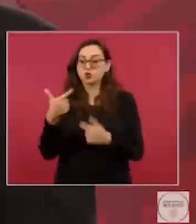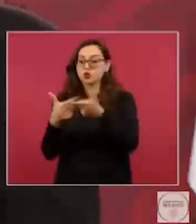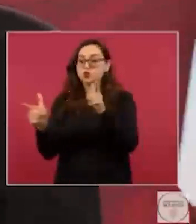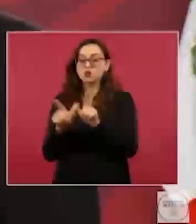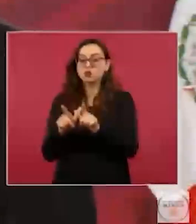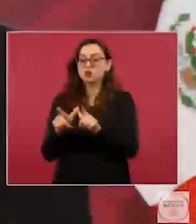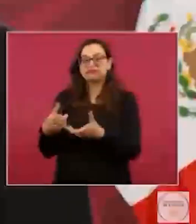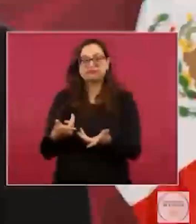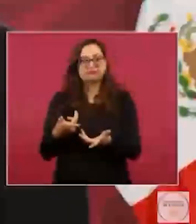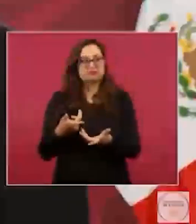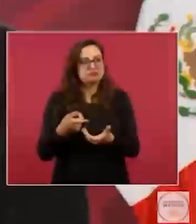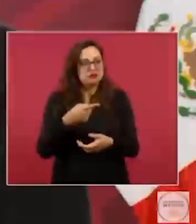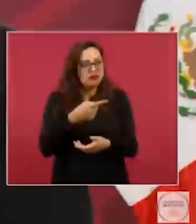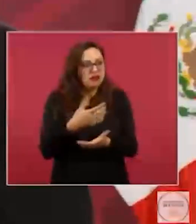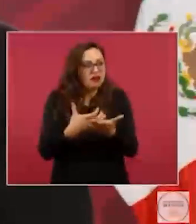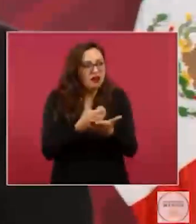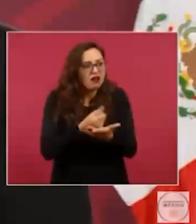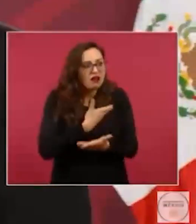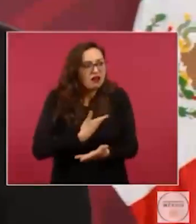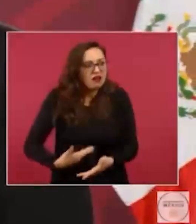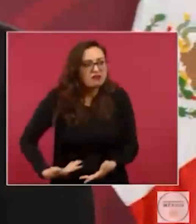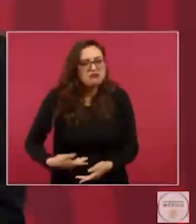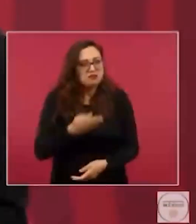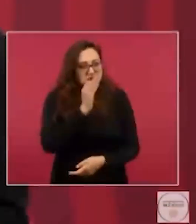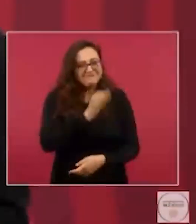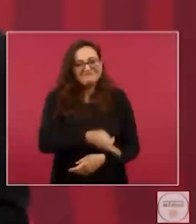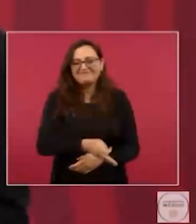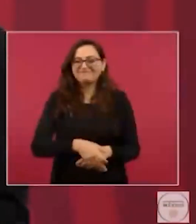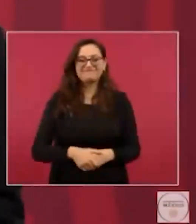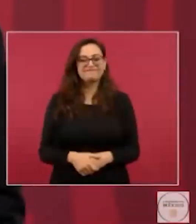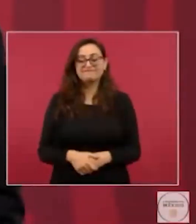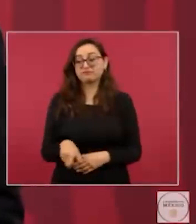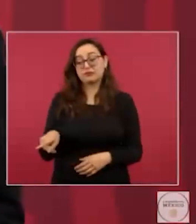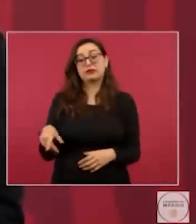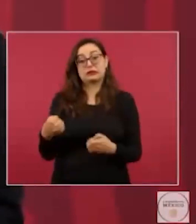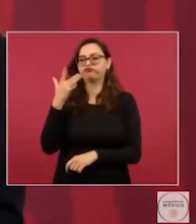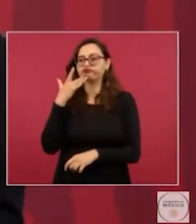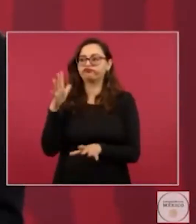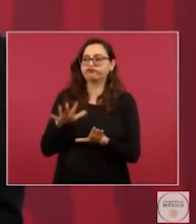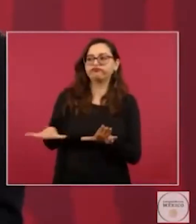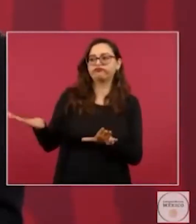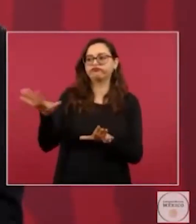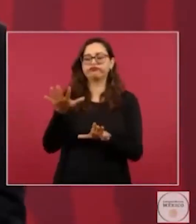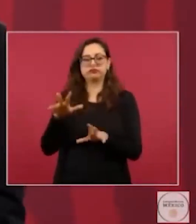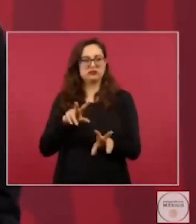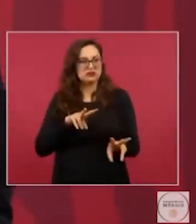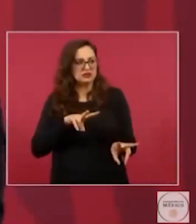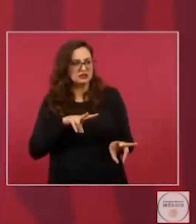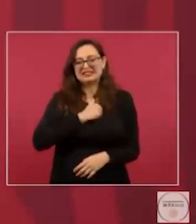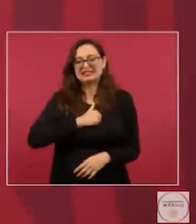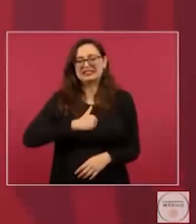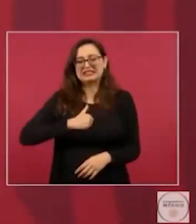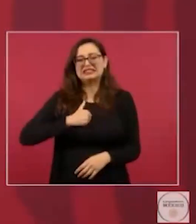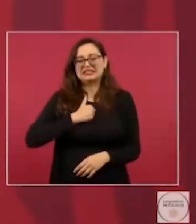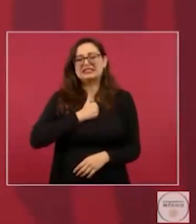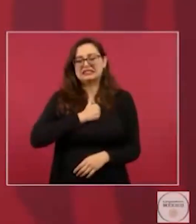las élites económicas, políticas de ese país, el que él gobernara.